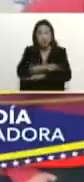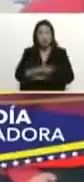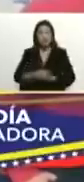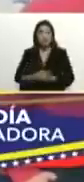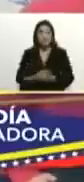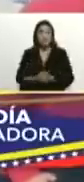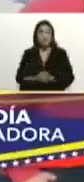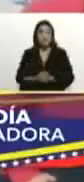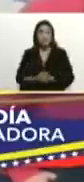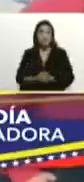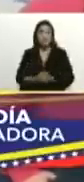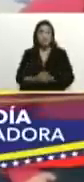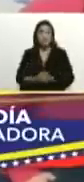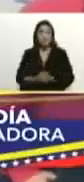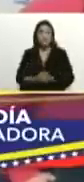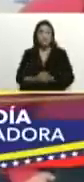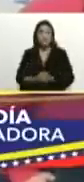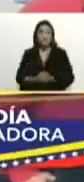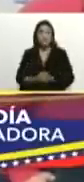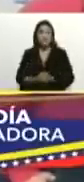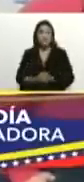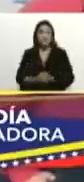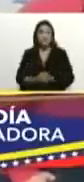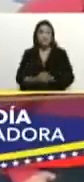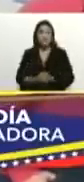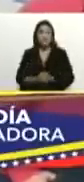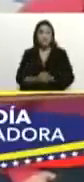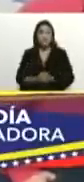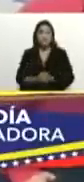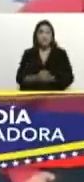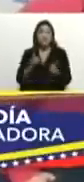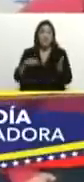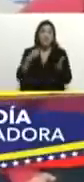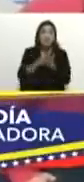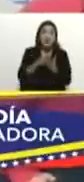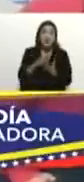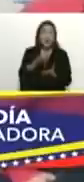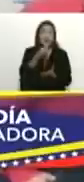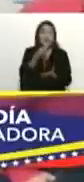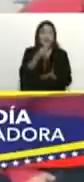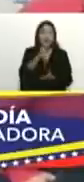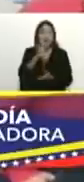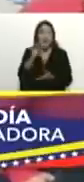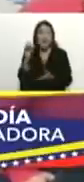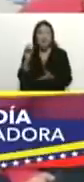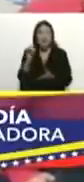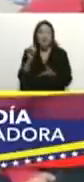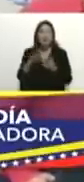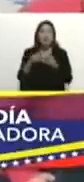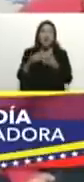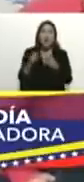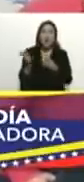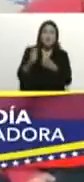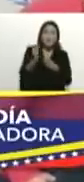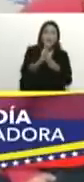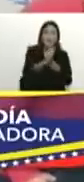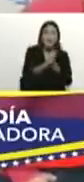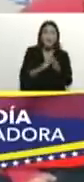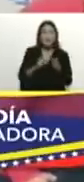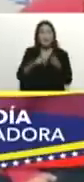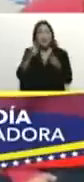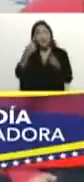Vamos a aplicar a este sexta ticket de 40 dólares mensuales y a este bono de guerra de